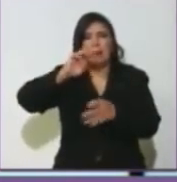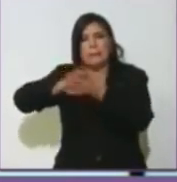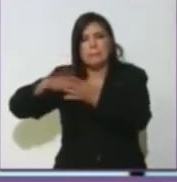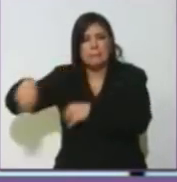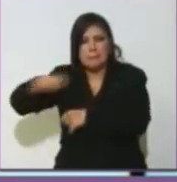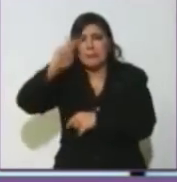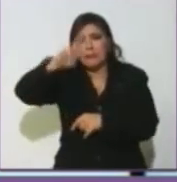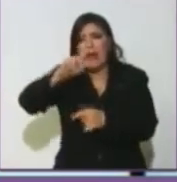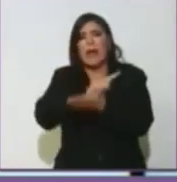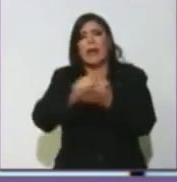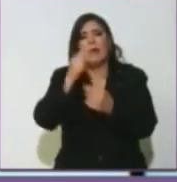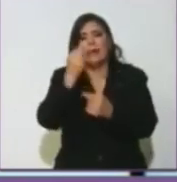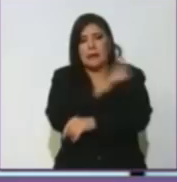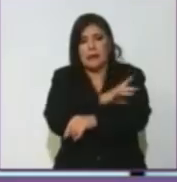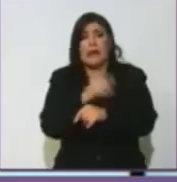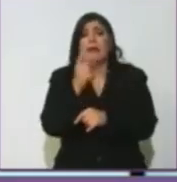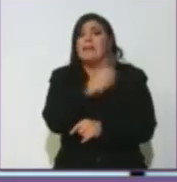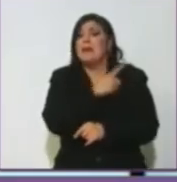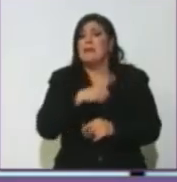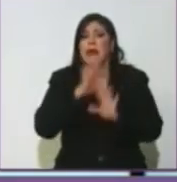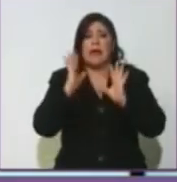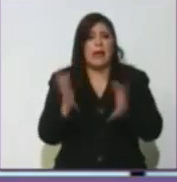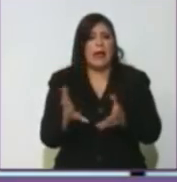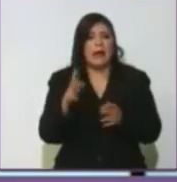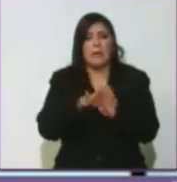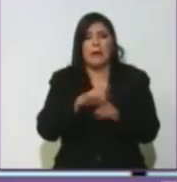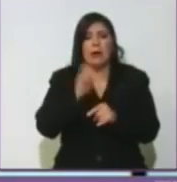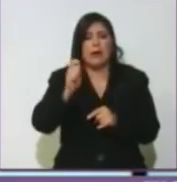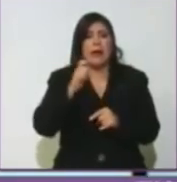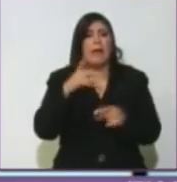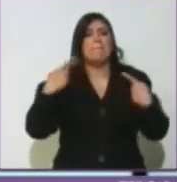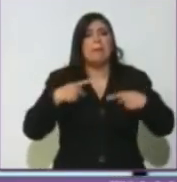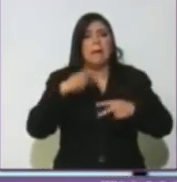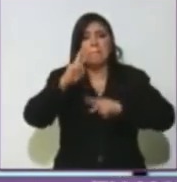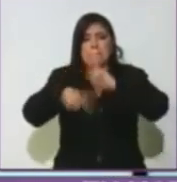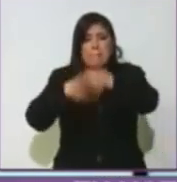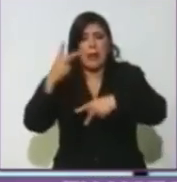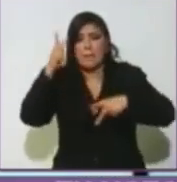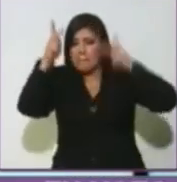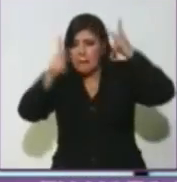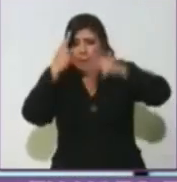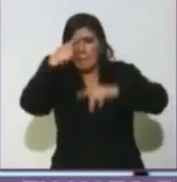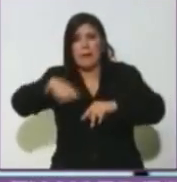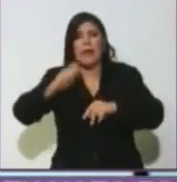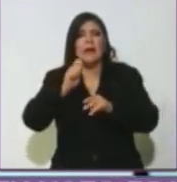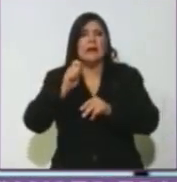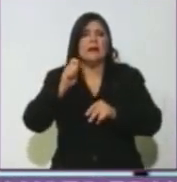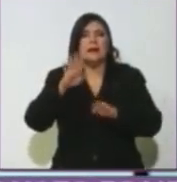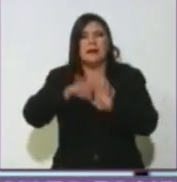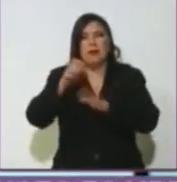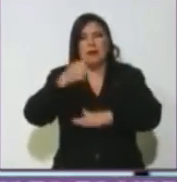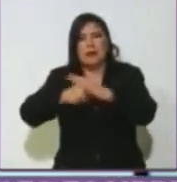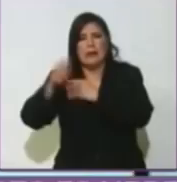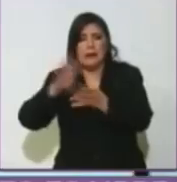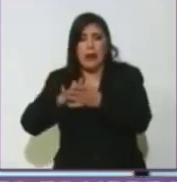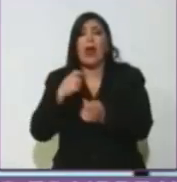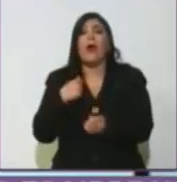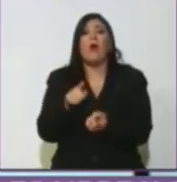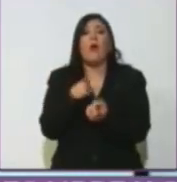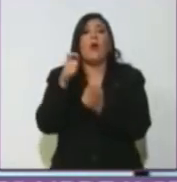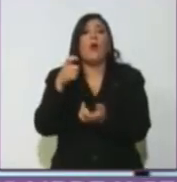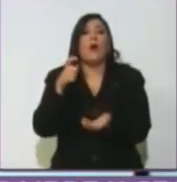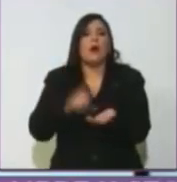vamos a dejar de cobrarle a todos los que van a visitar a los internos una cuota que por